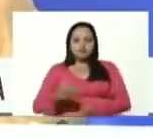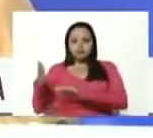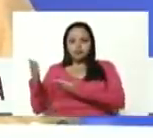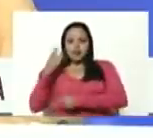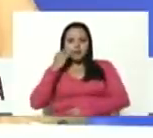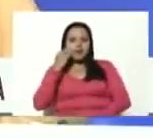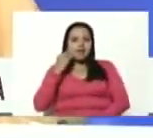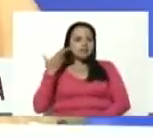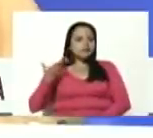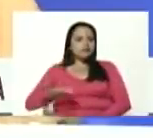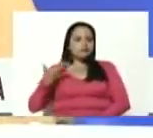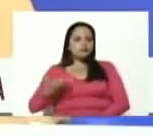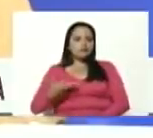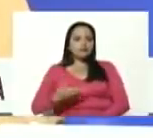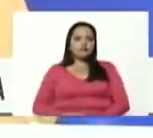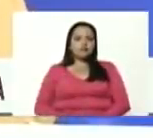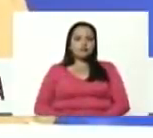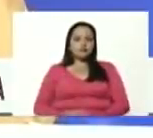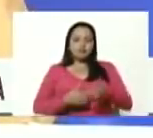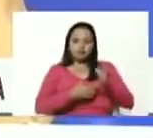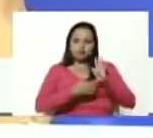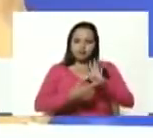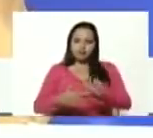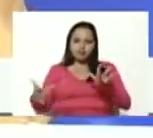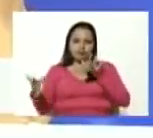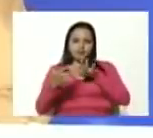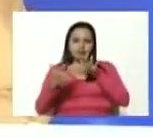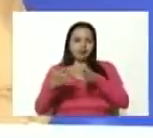experiencia, interesante. Adelante, Maracaibo.